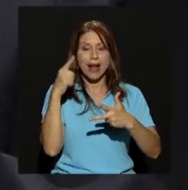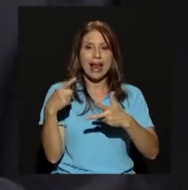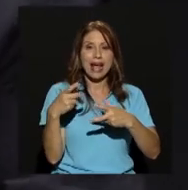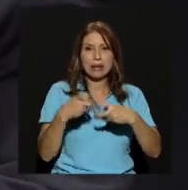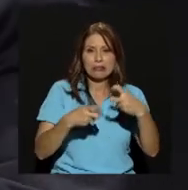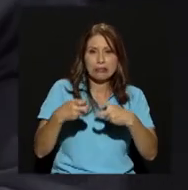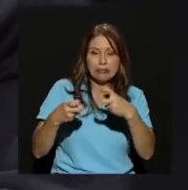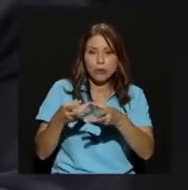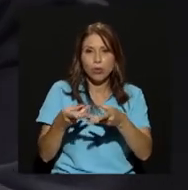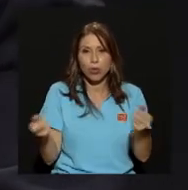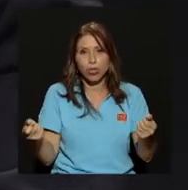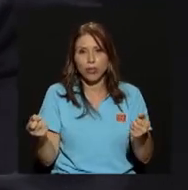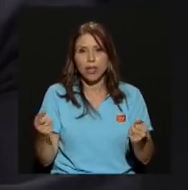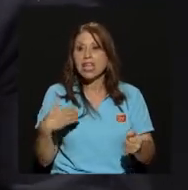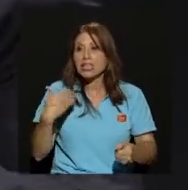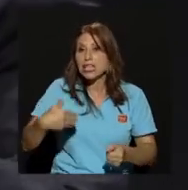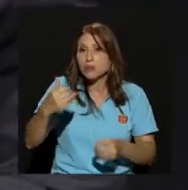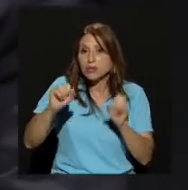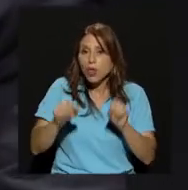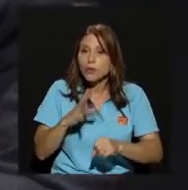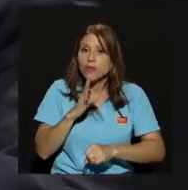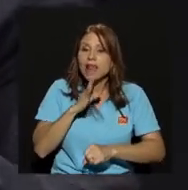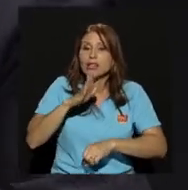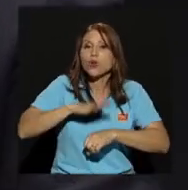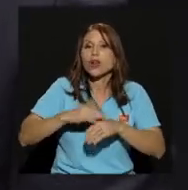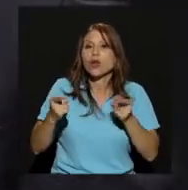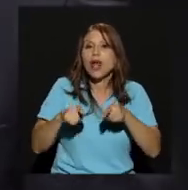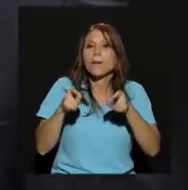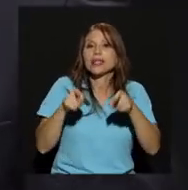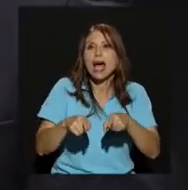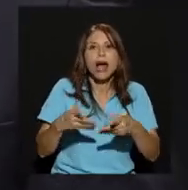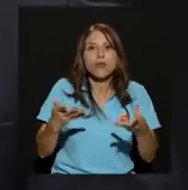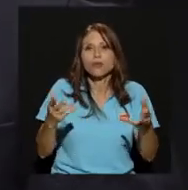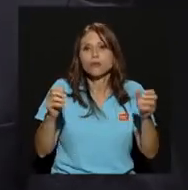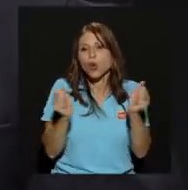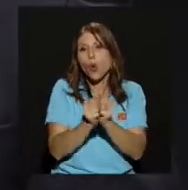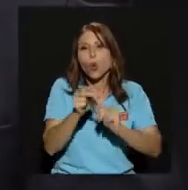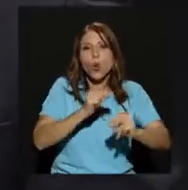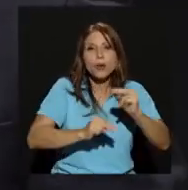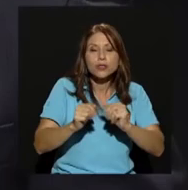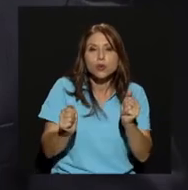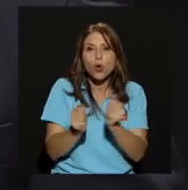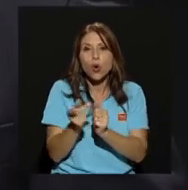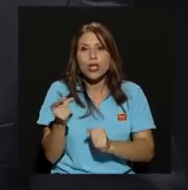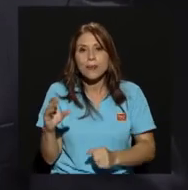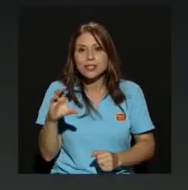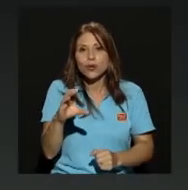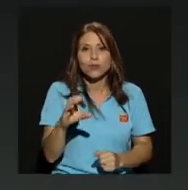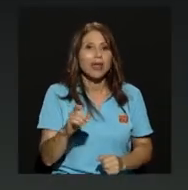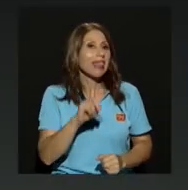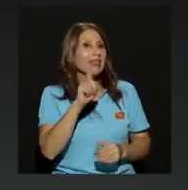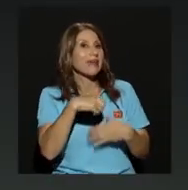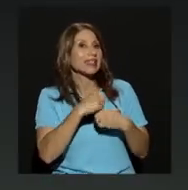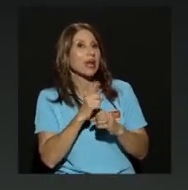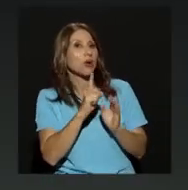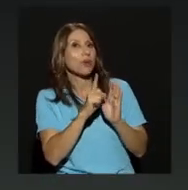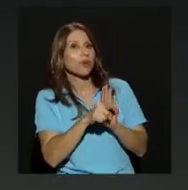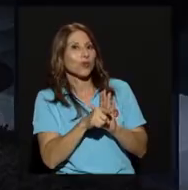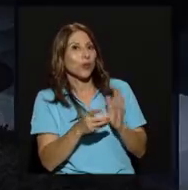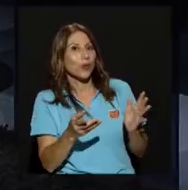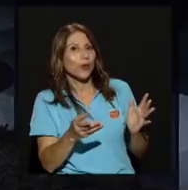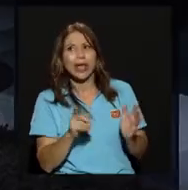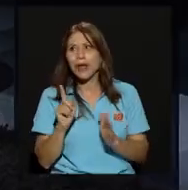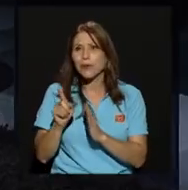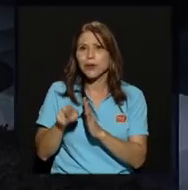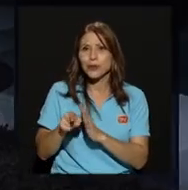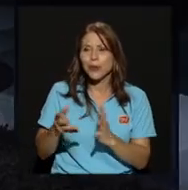después podemos hablar también de lo que ha pasado en términos de comercio en términos de inversión hay que hacer luego un minuto en un minuto bueno